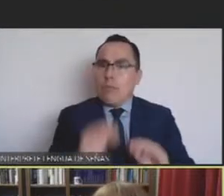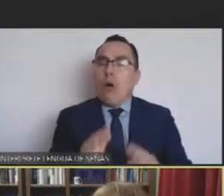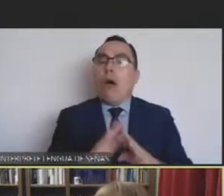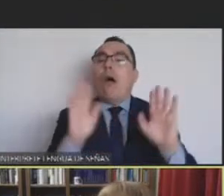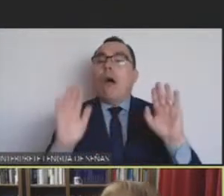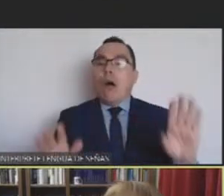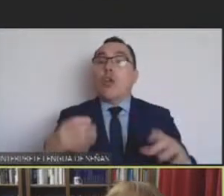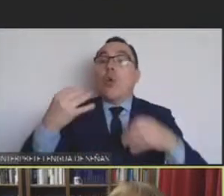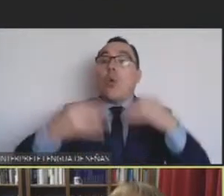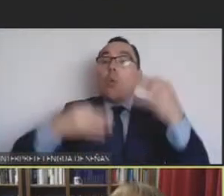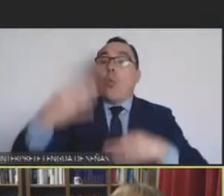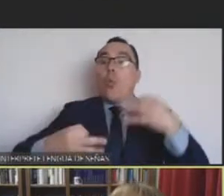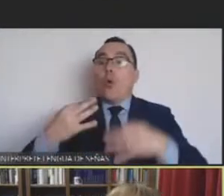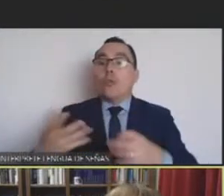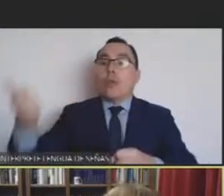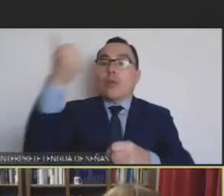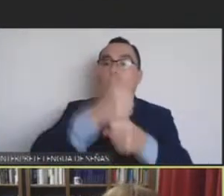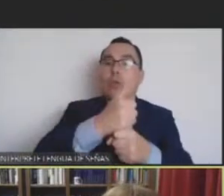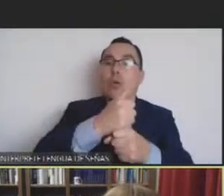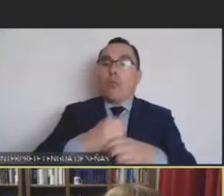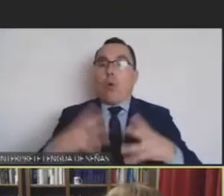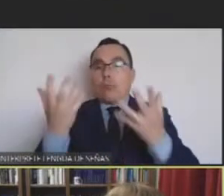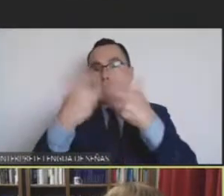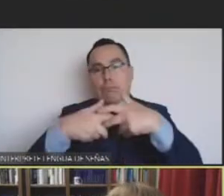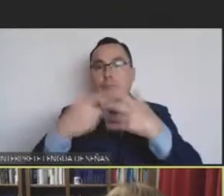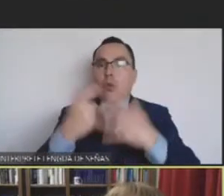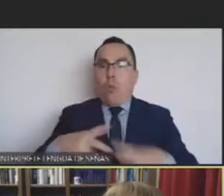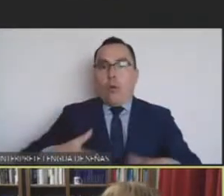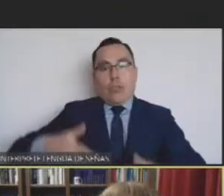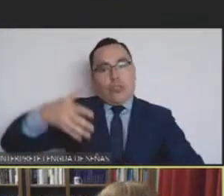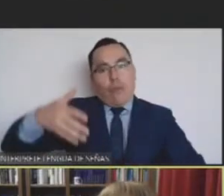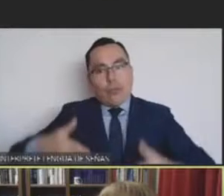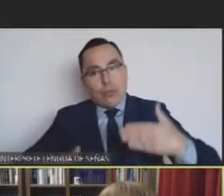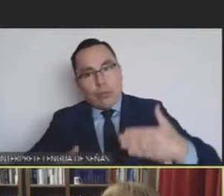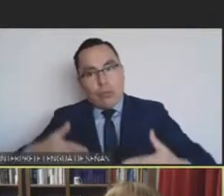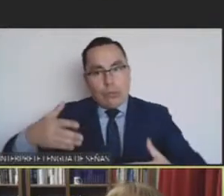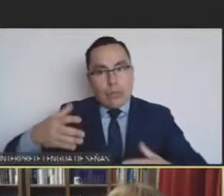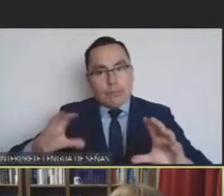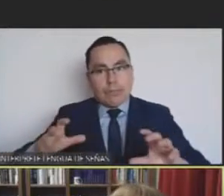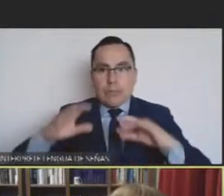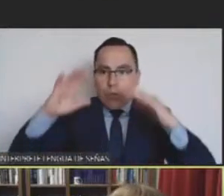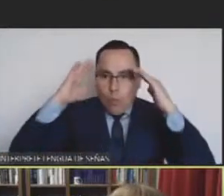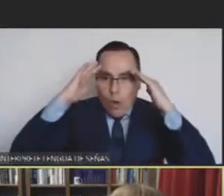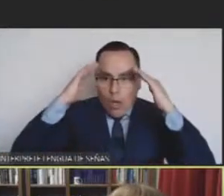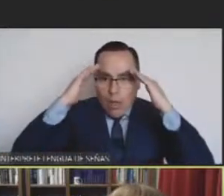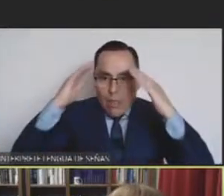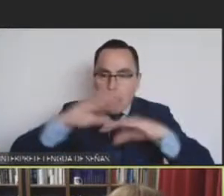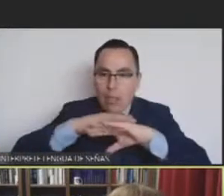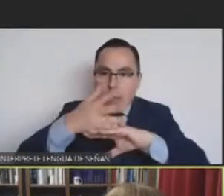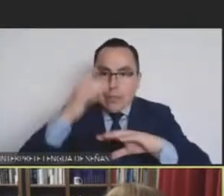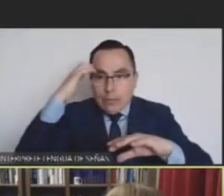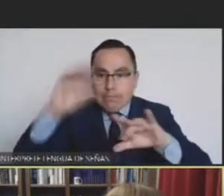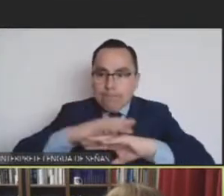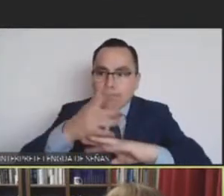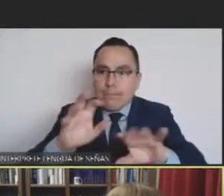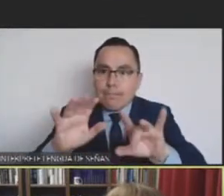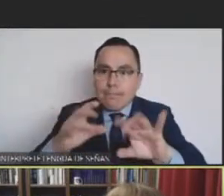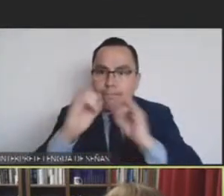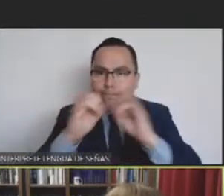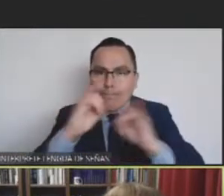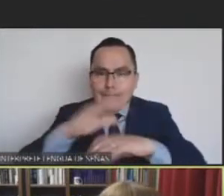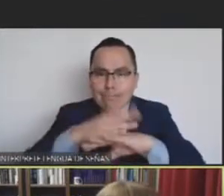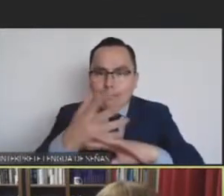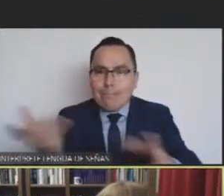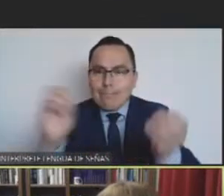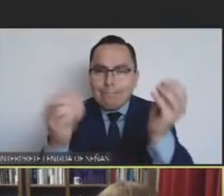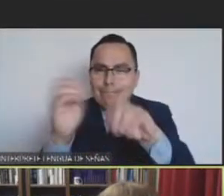los jueces podrían ser reemplazados por máquinas o por inteligencia artificial. La inteligencia artificial nos puede dar una predictibilidad de lo que resuelven los